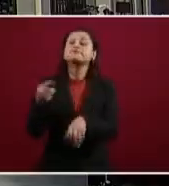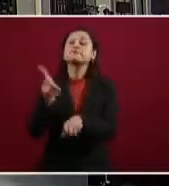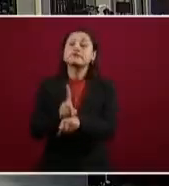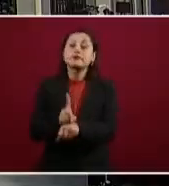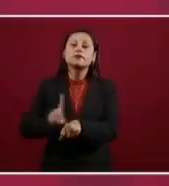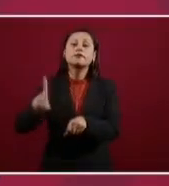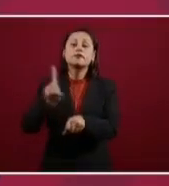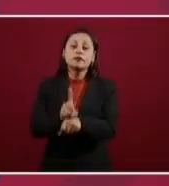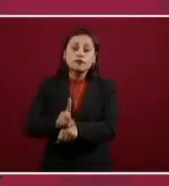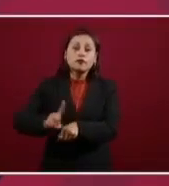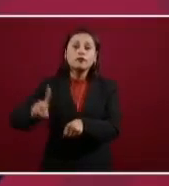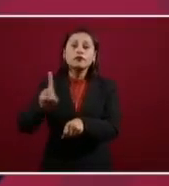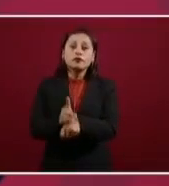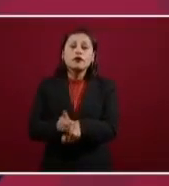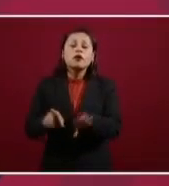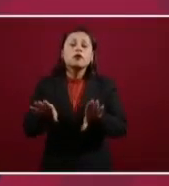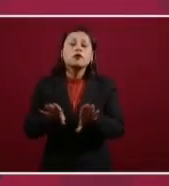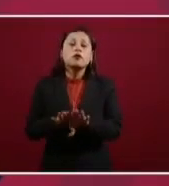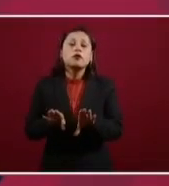está